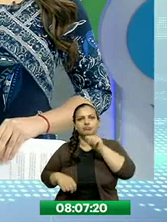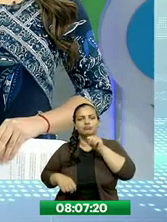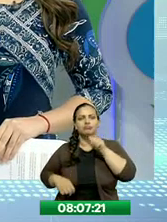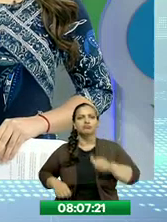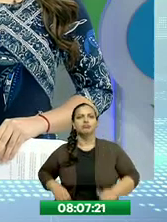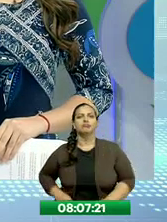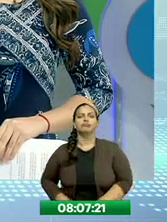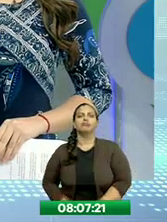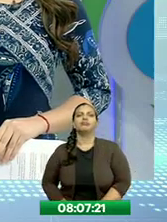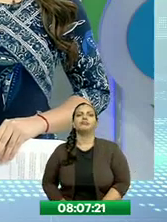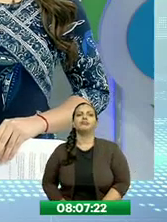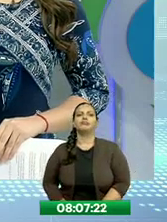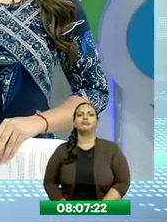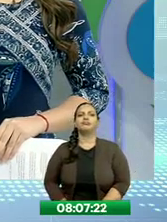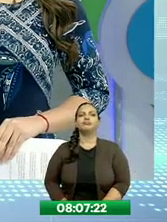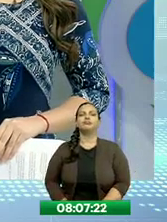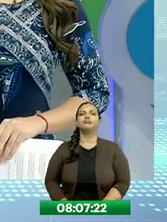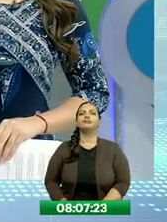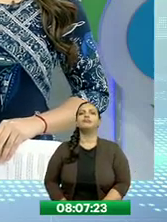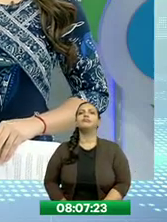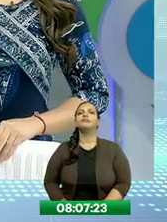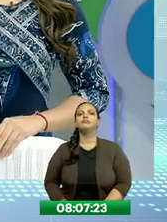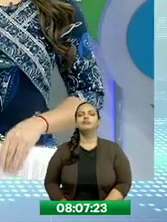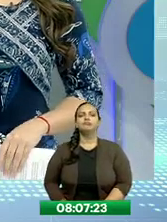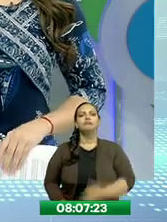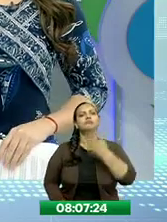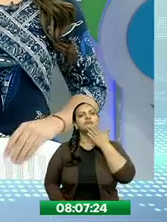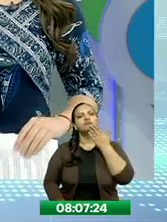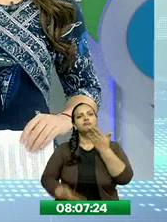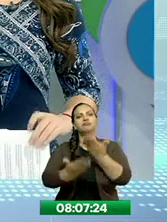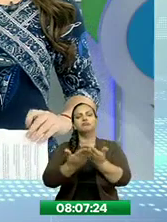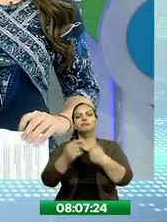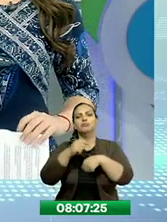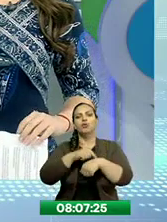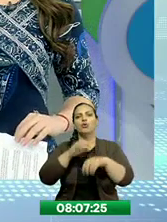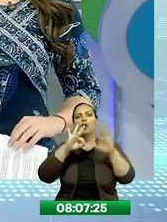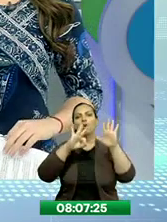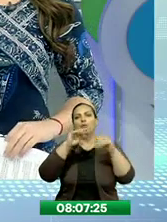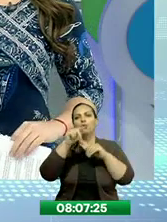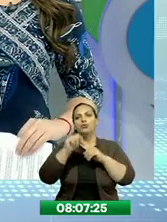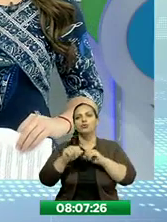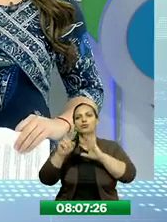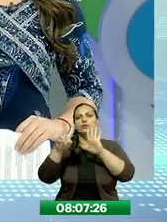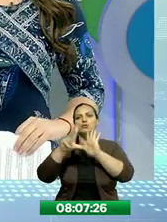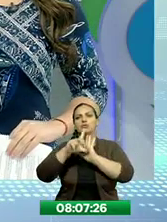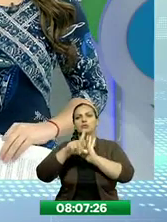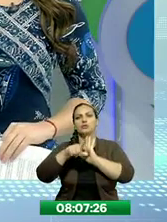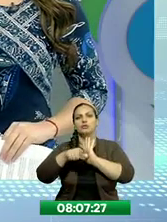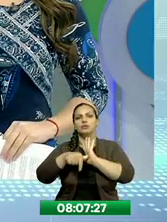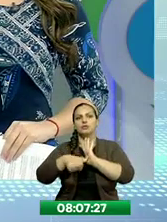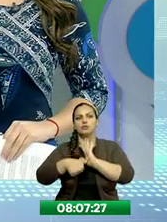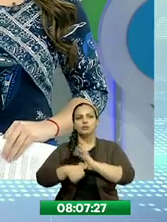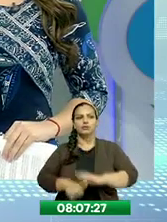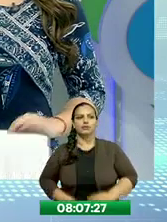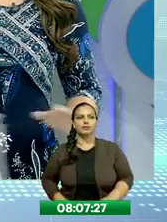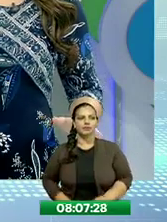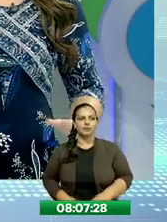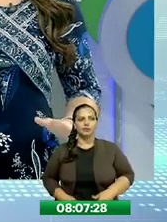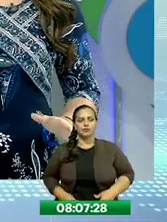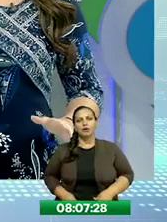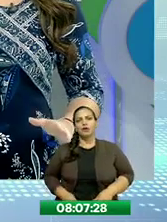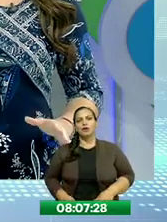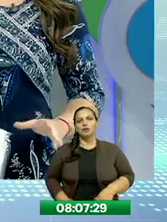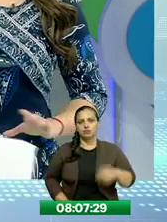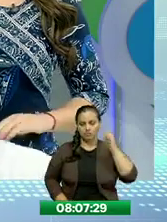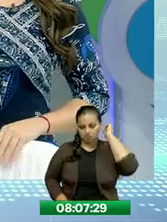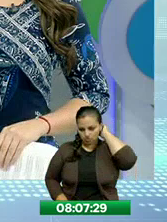Adelante, buenos días. Gracias, Adriana, por tu oportuno reporte cuando son las 8 de la mañana con 7 minutos y en efecto, por ahora todo es hipótesis hasta